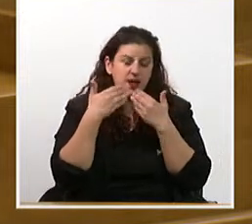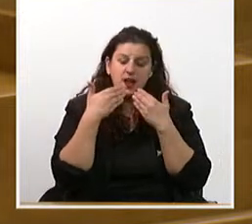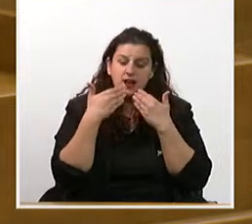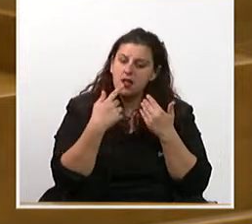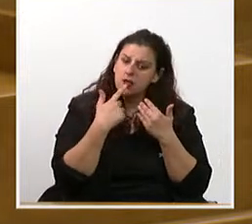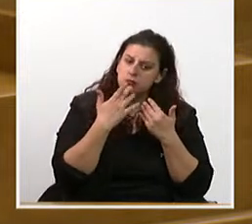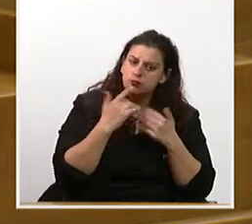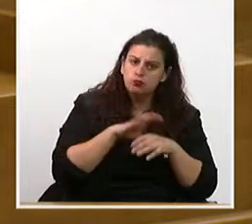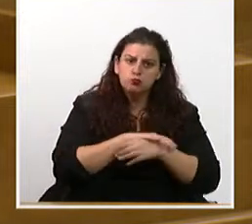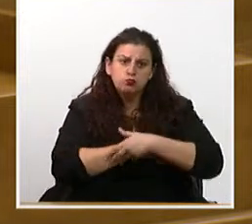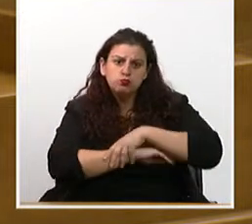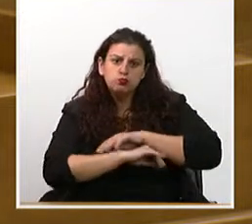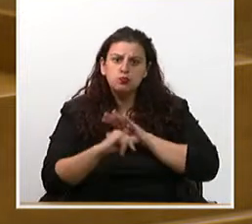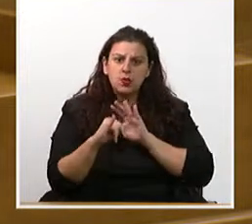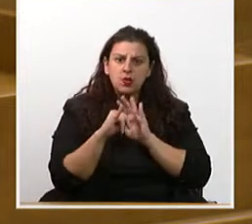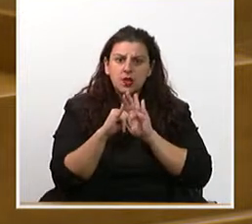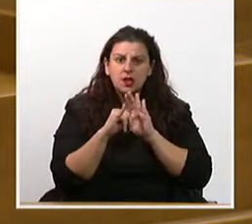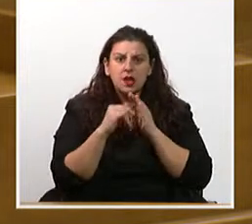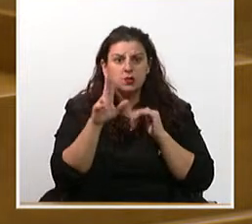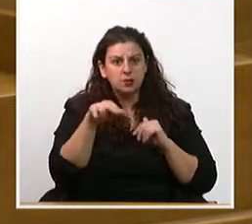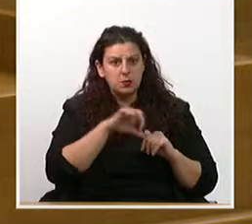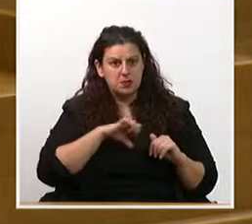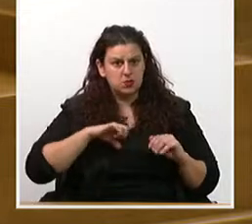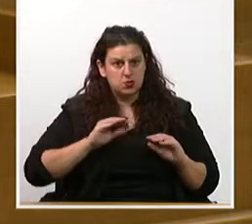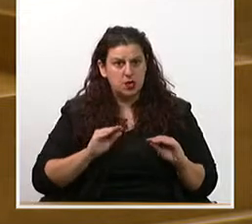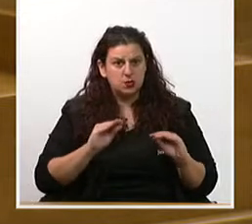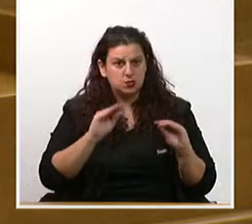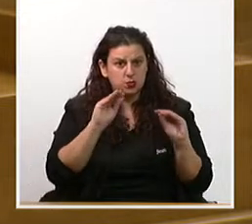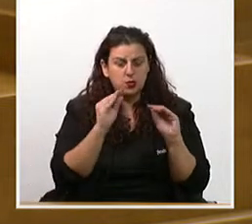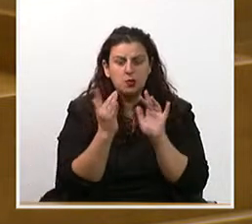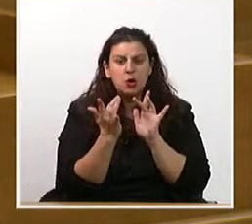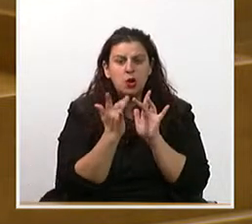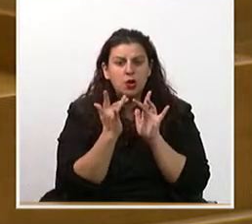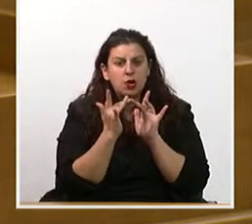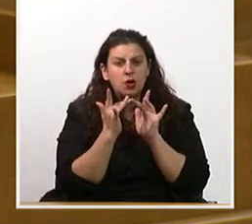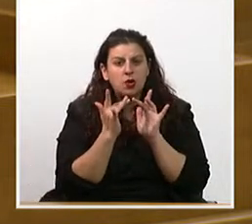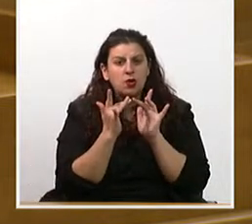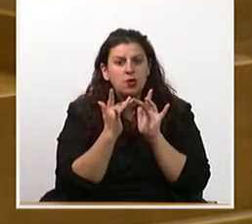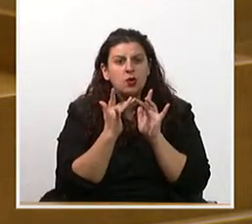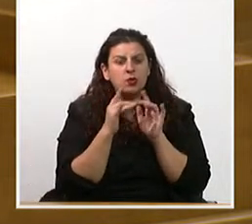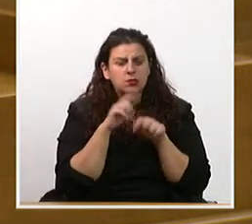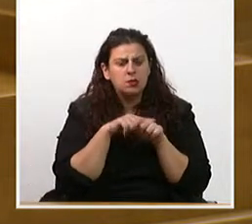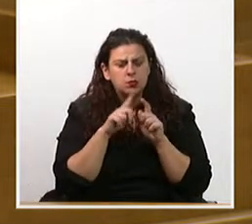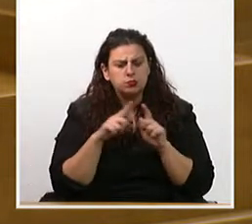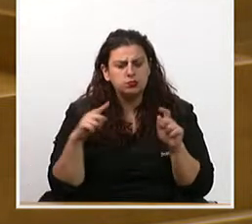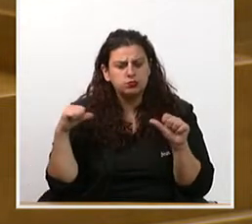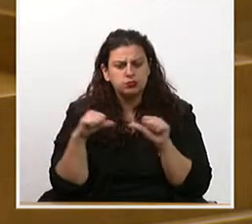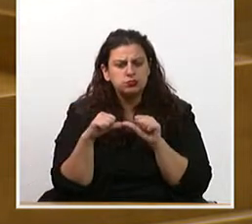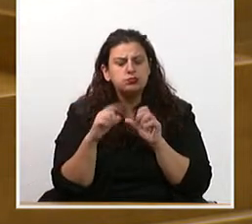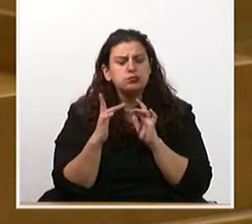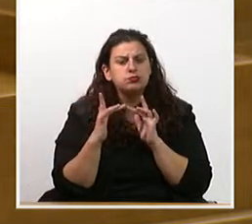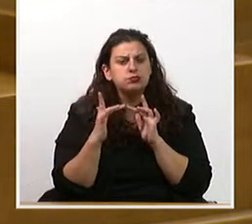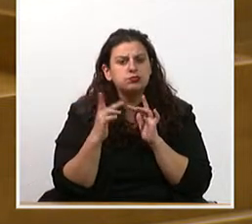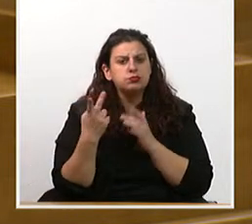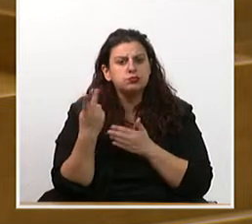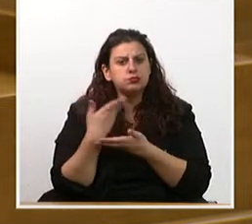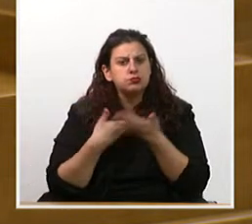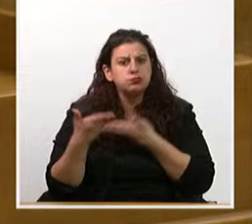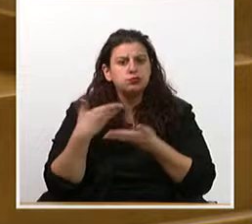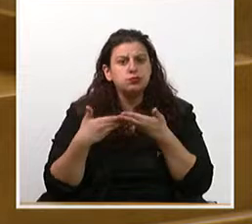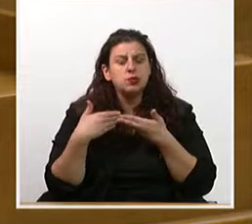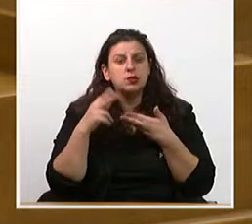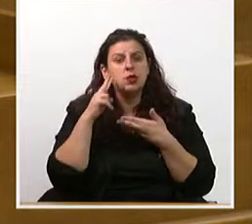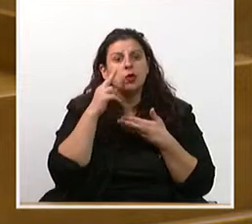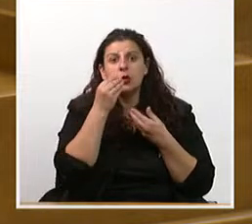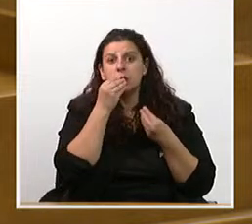le agradezco su cercanía también la suya personal porque hemos estado en contacto durante todo este tiempo y de verdad Creo que estamos en el